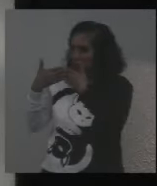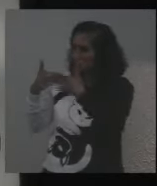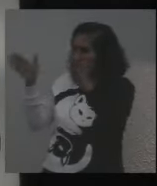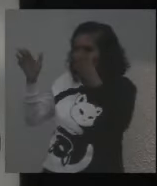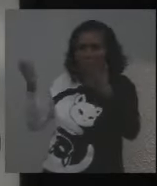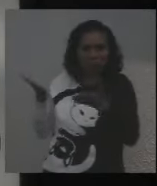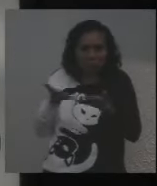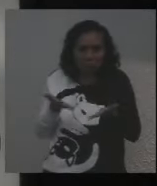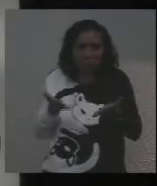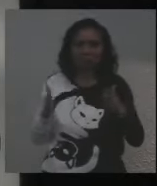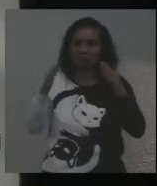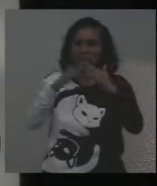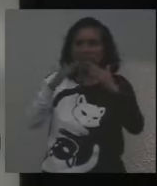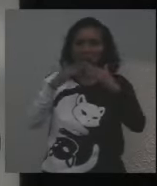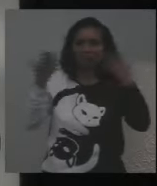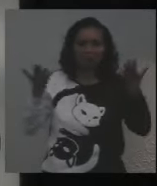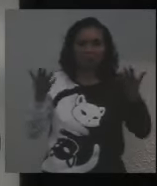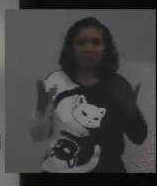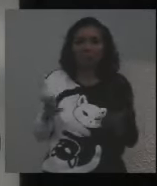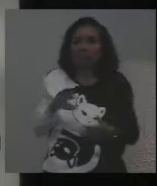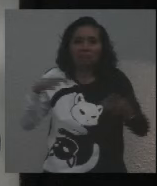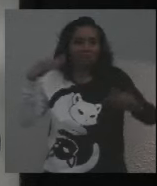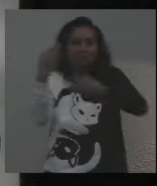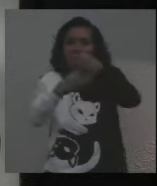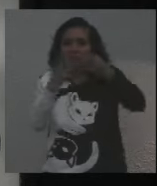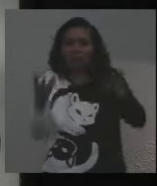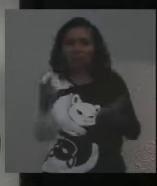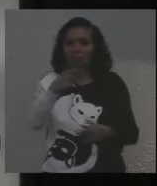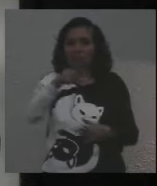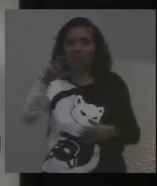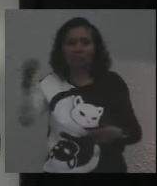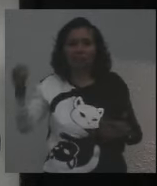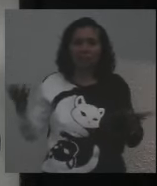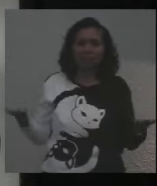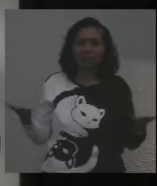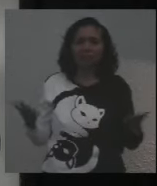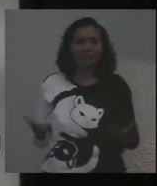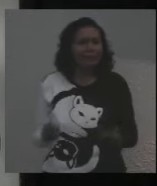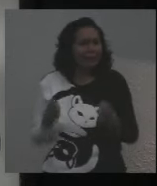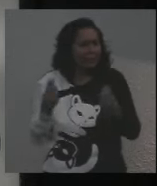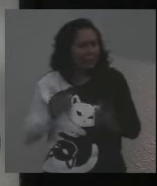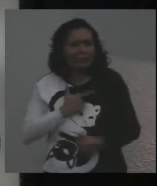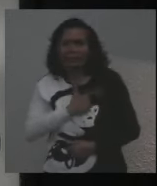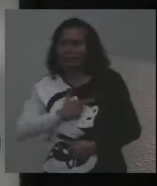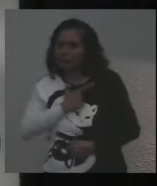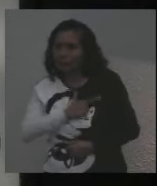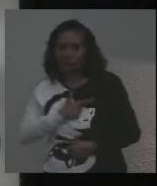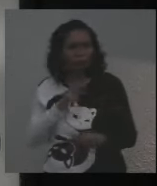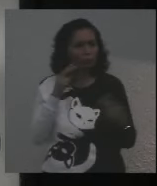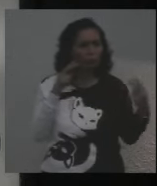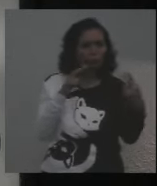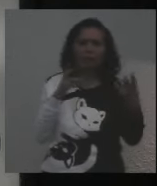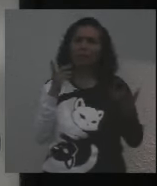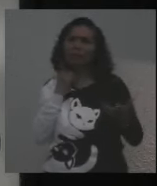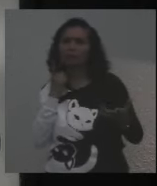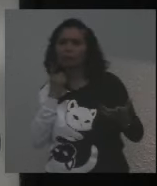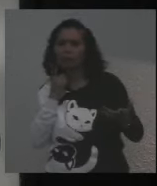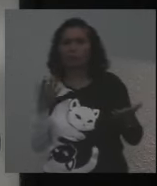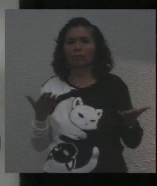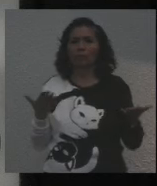puerta de esta casa que es la casa del pueblo de verdad muchas gracias Me da muchísimo gusto ver al diputado